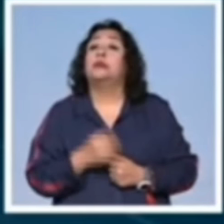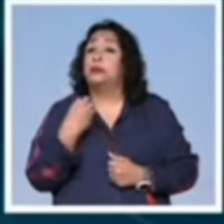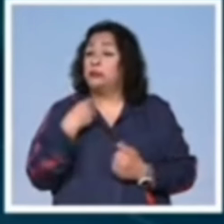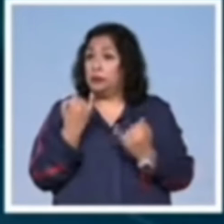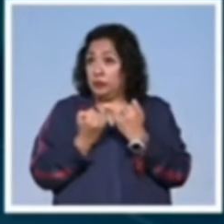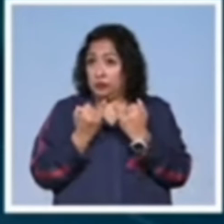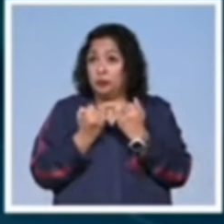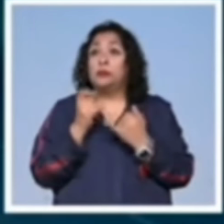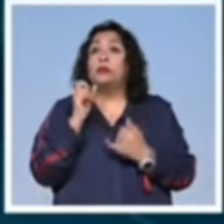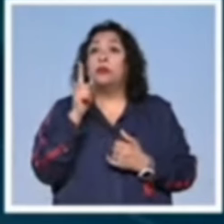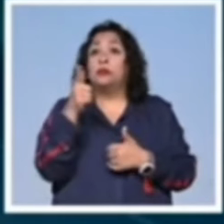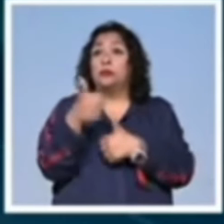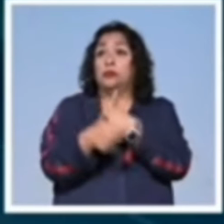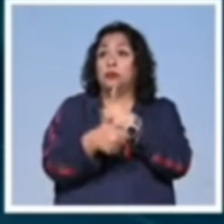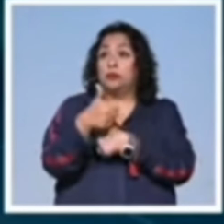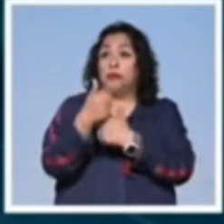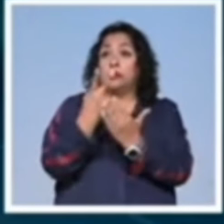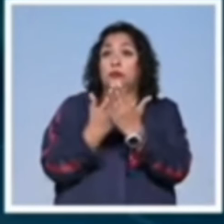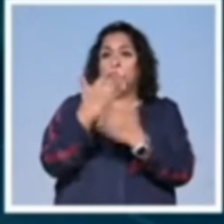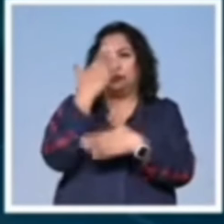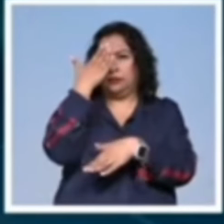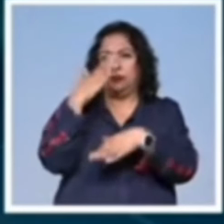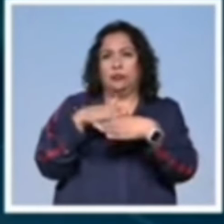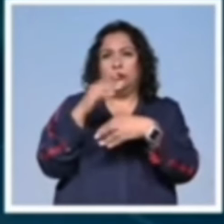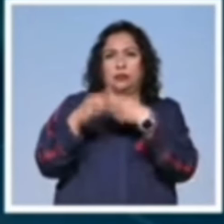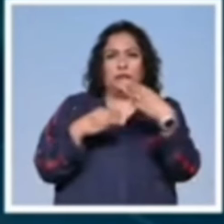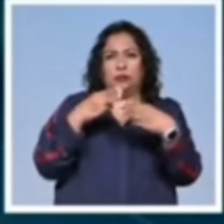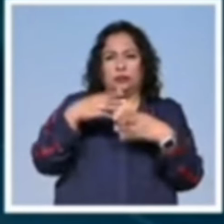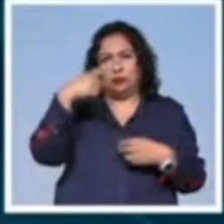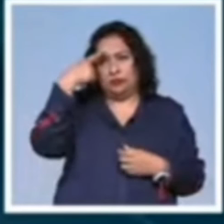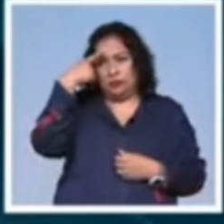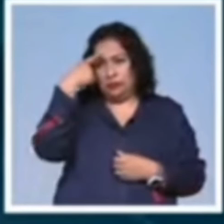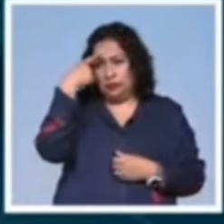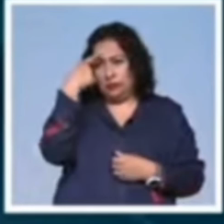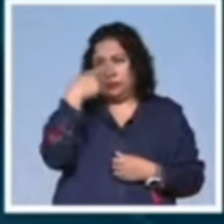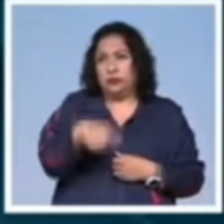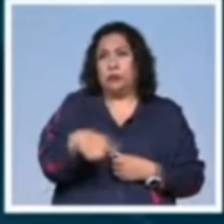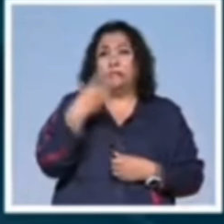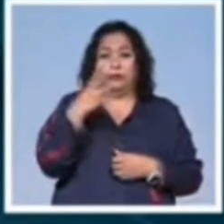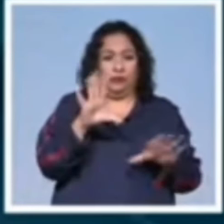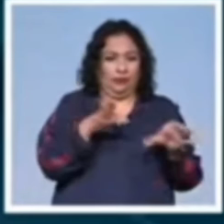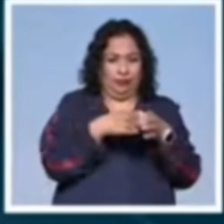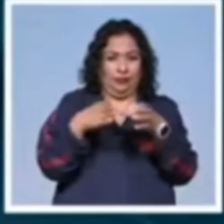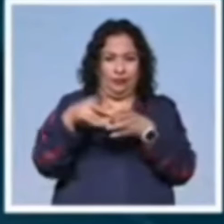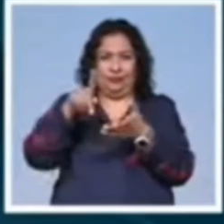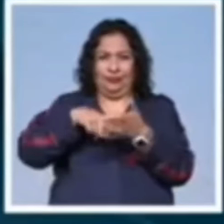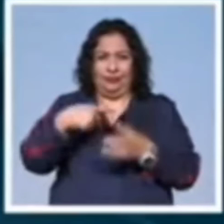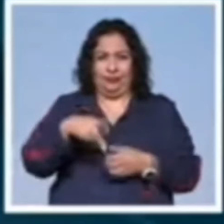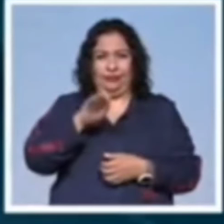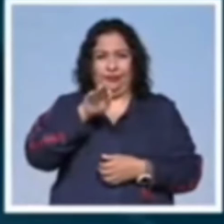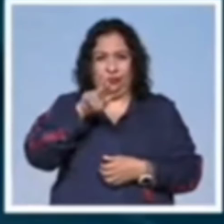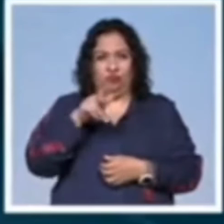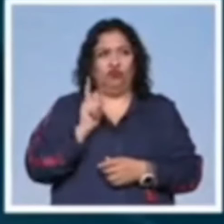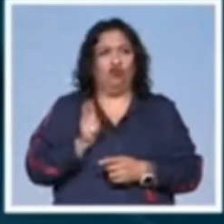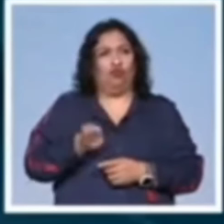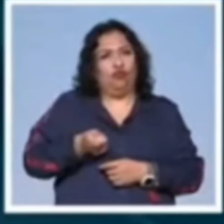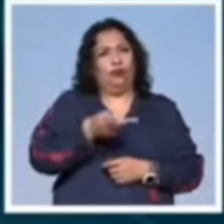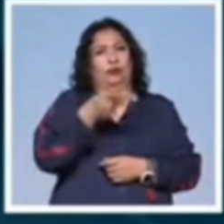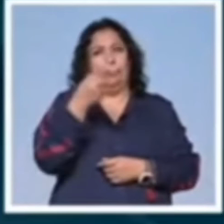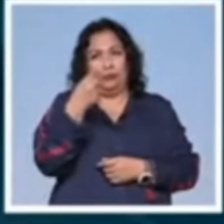también concursando en el proyecto de Memoria del Mundo para que tres colecciones que tenemos en la Fonoteca sean nombradas,